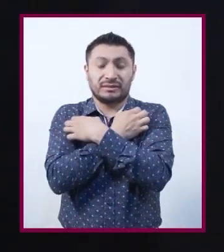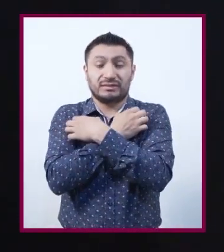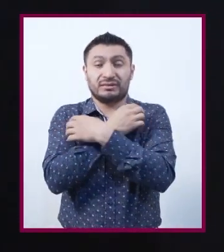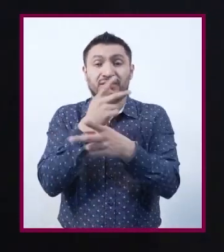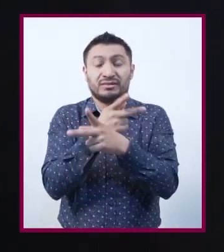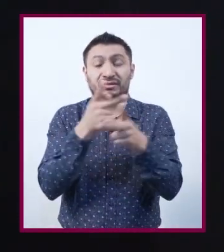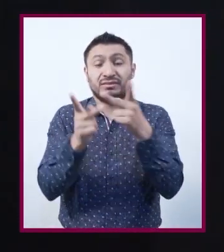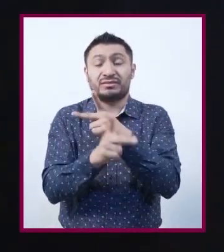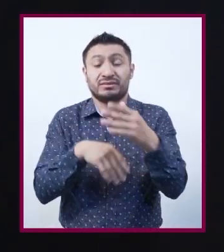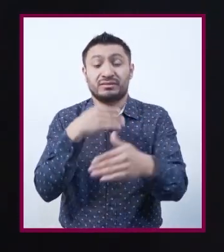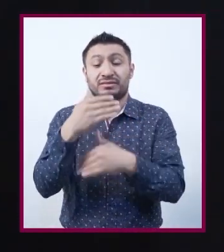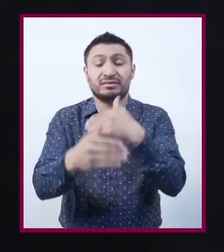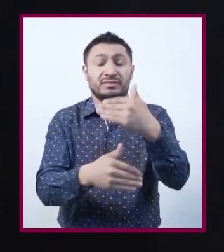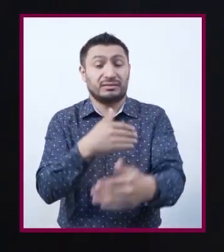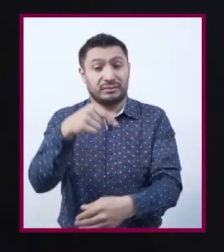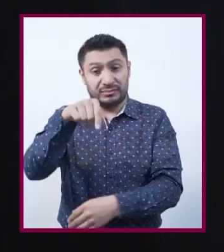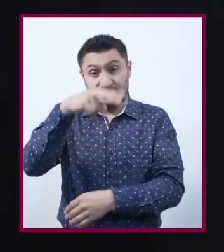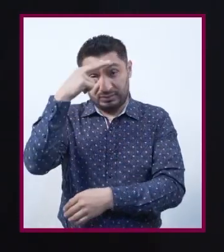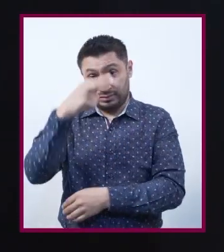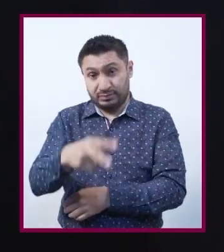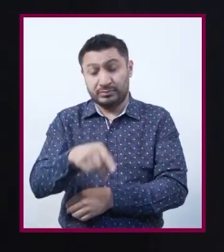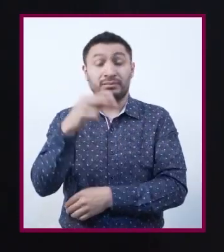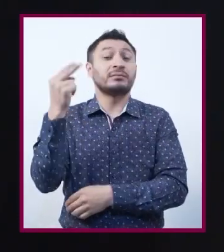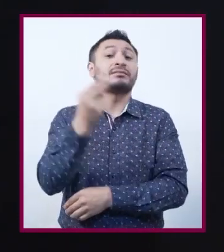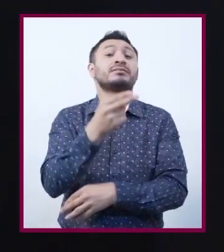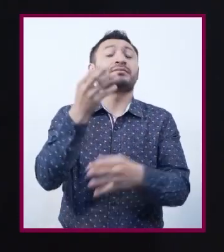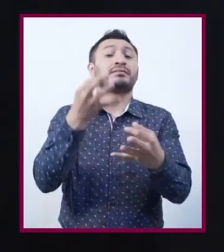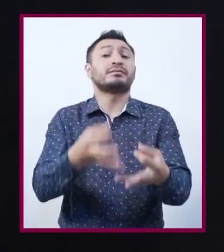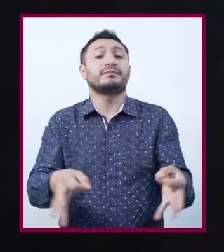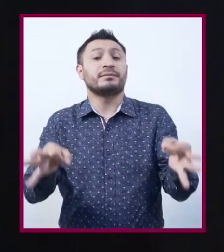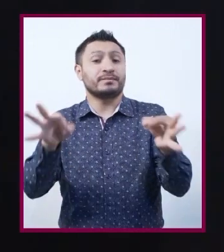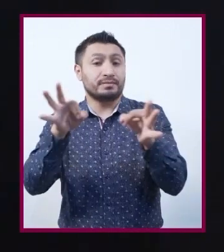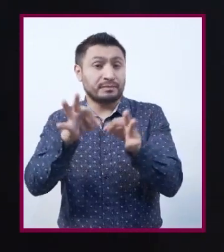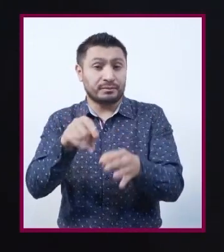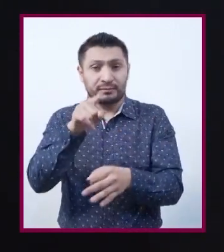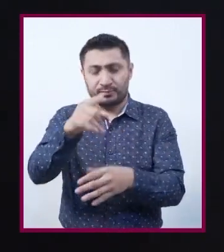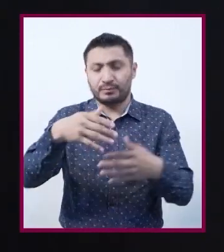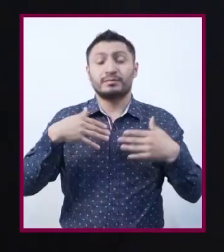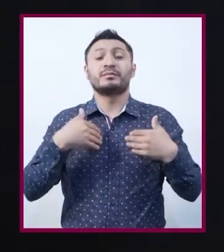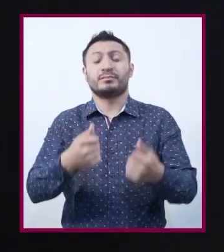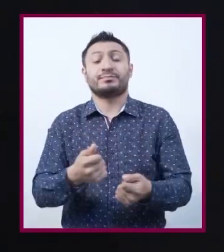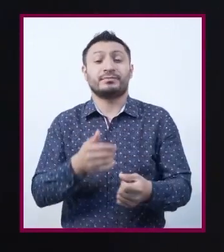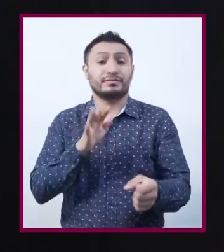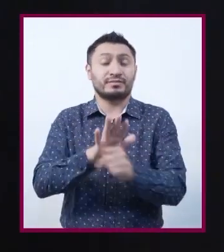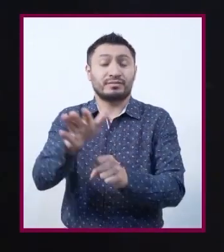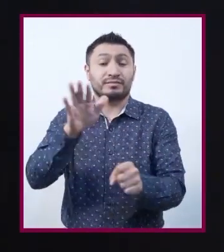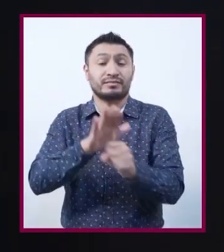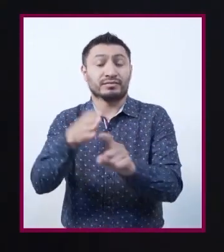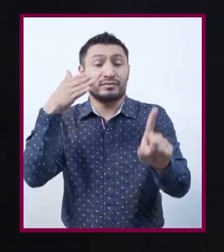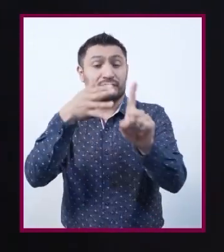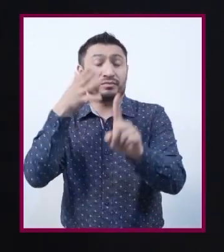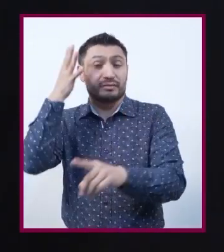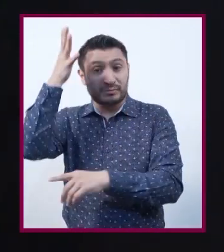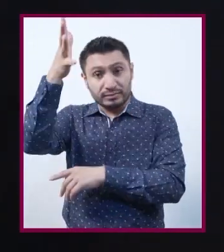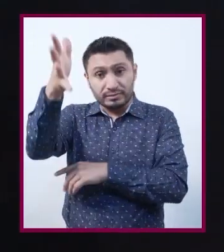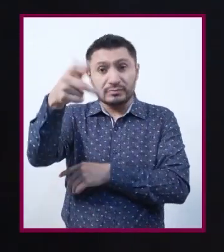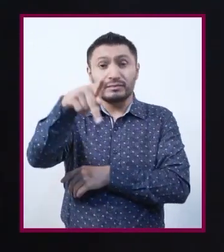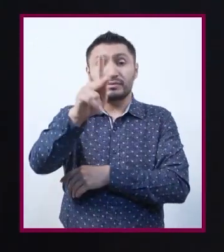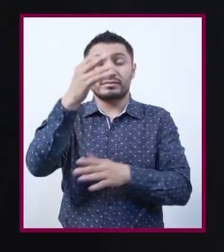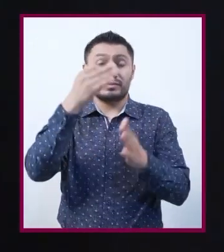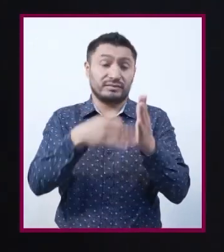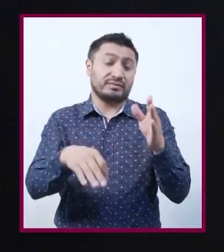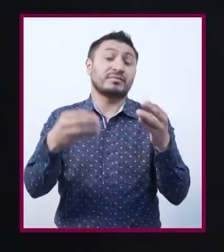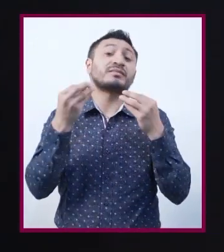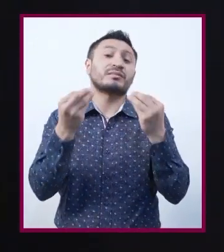superior en México. Es necesario comprender en dónde estamos parados y hacia dónde vamos, pero aún falta muchísimo por